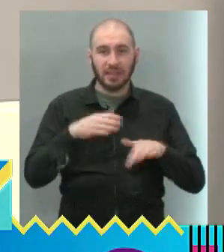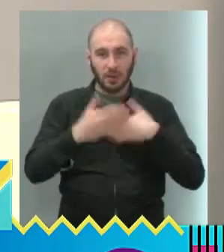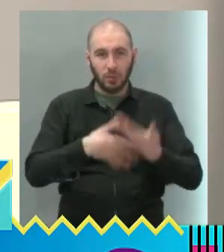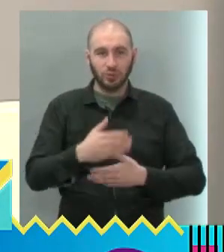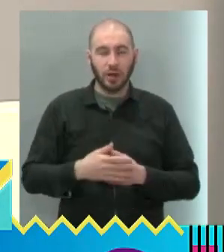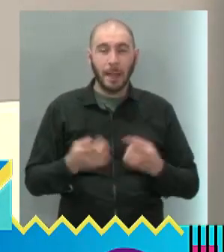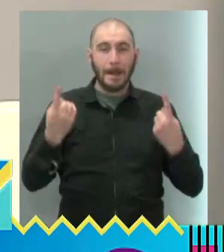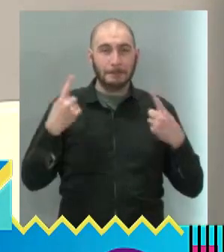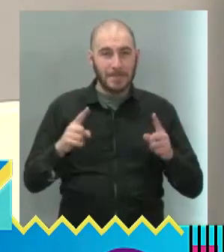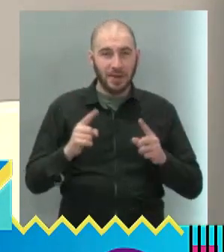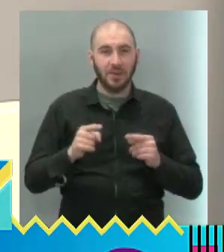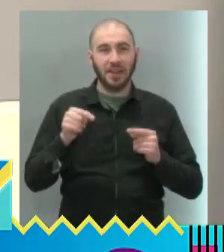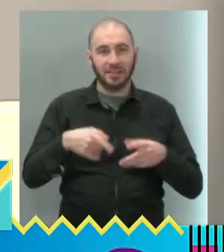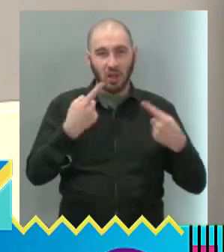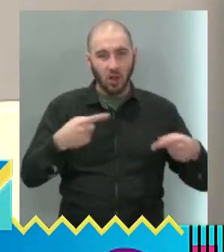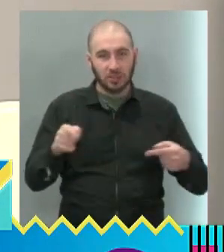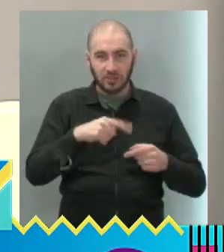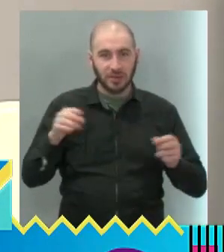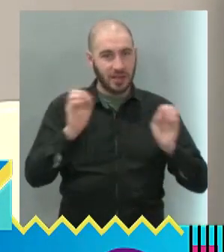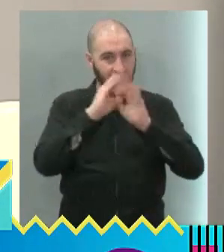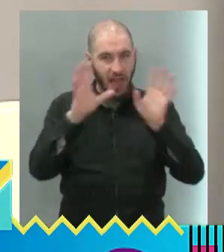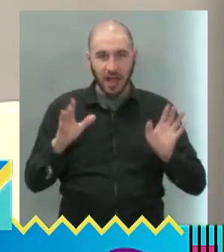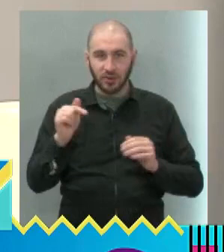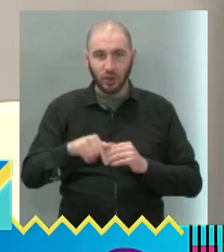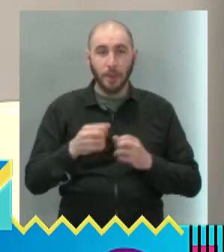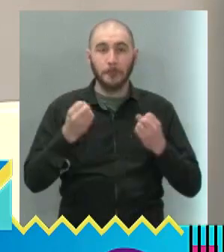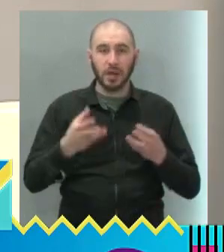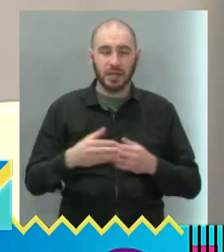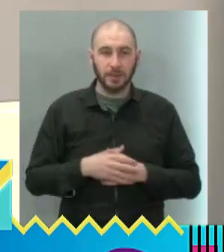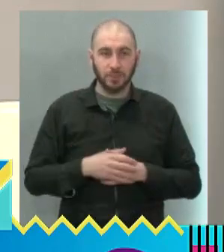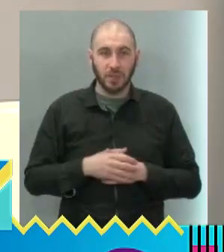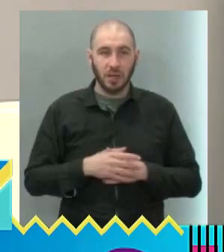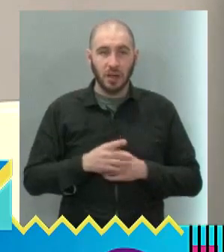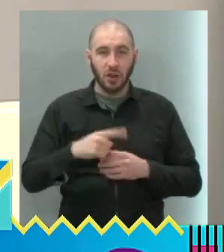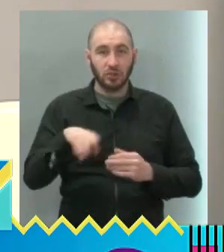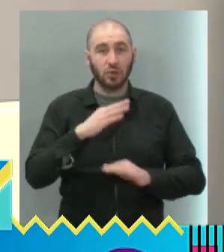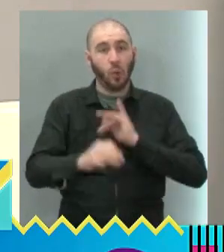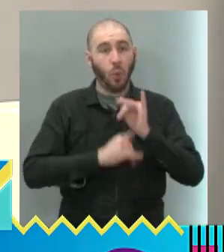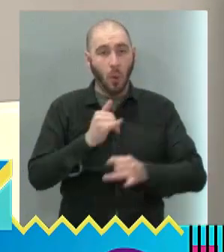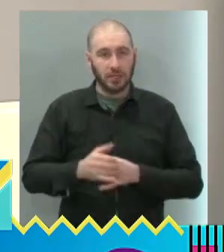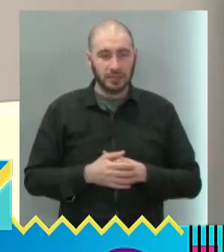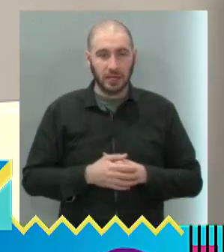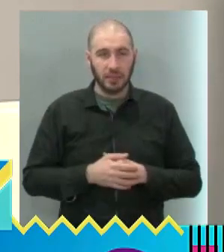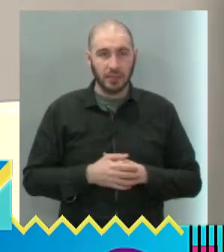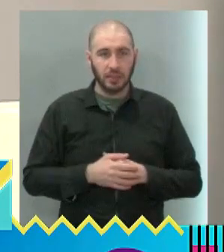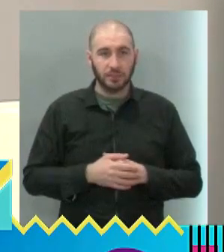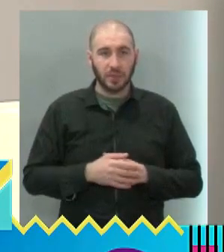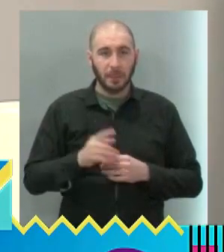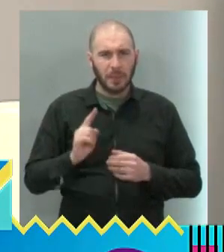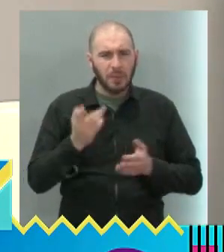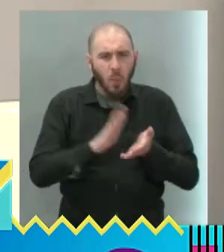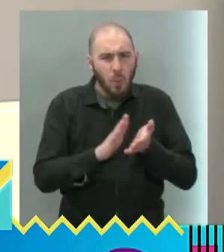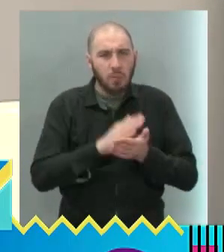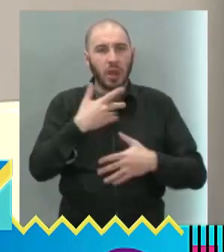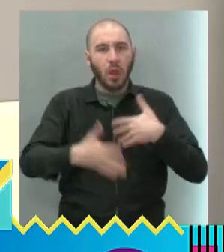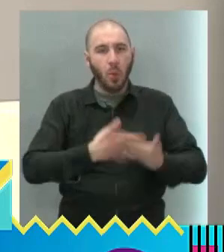revolución. Pero creo que estas son las cosas que tenemos que dejar muy claras, porque si vamos a hablar de los primeros síntomas de